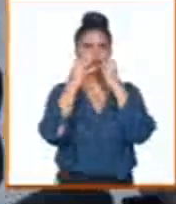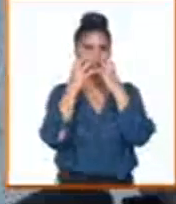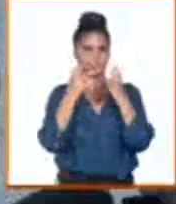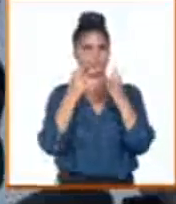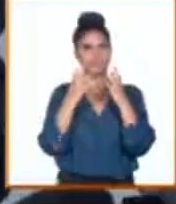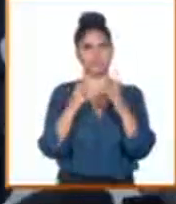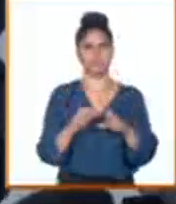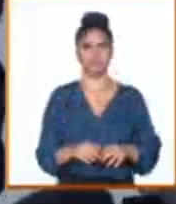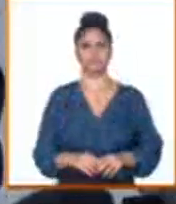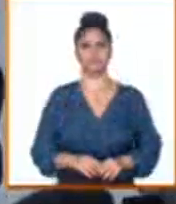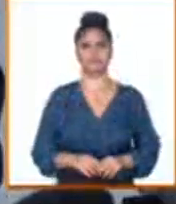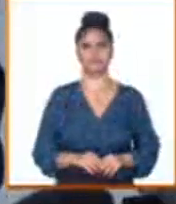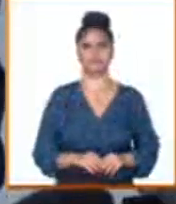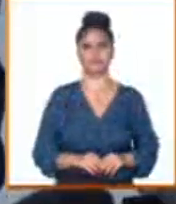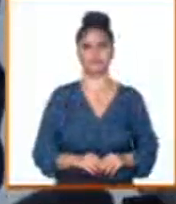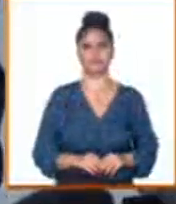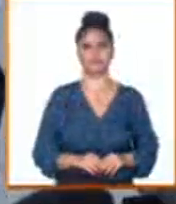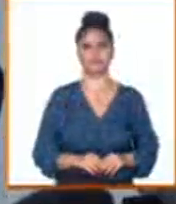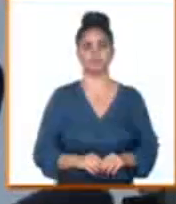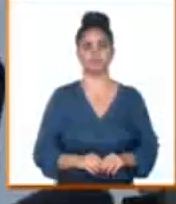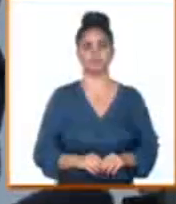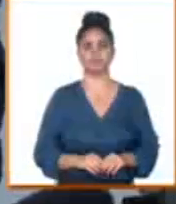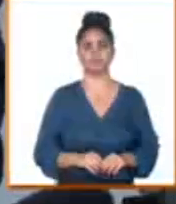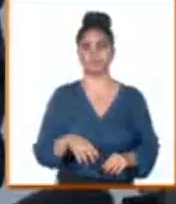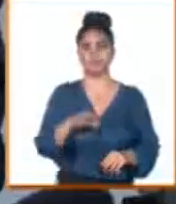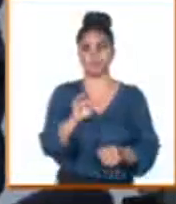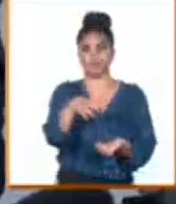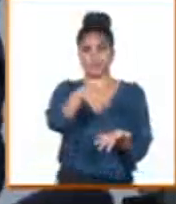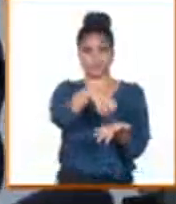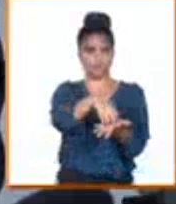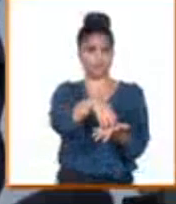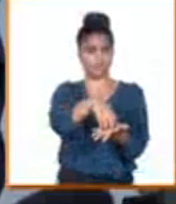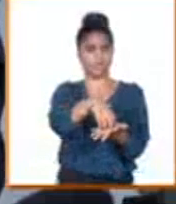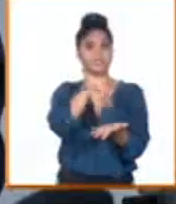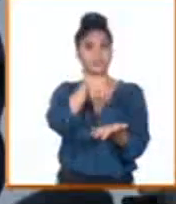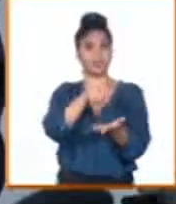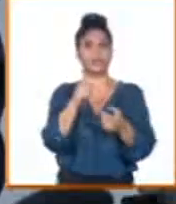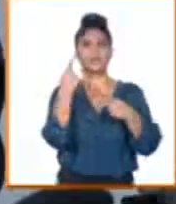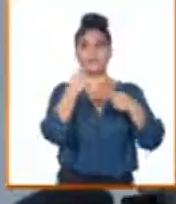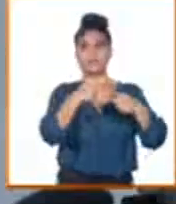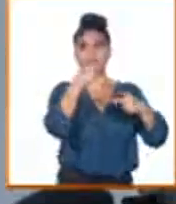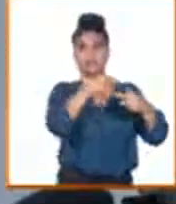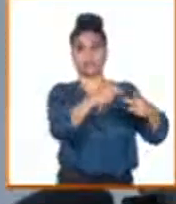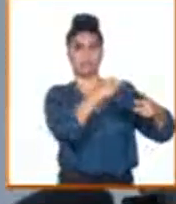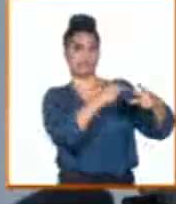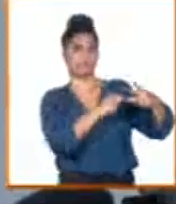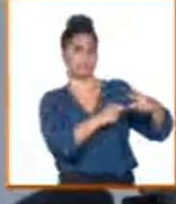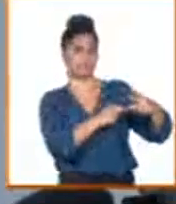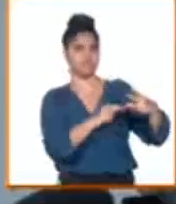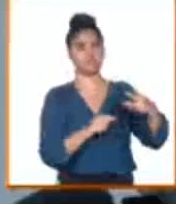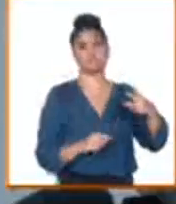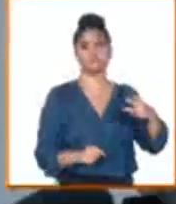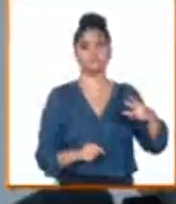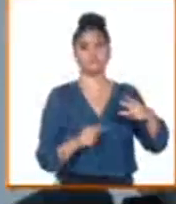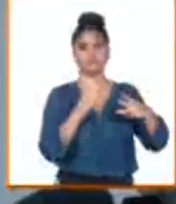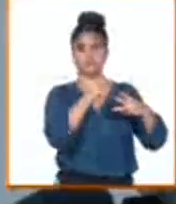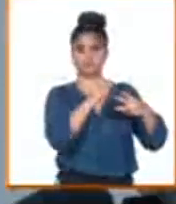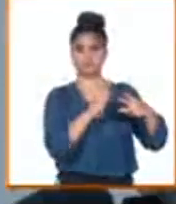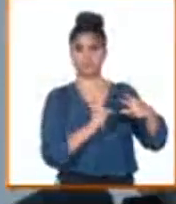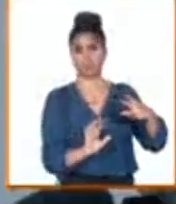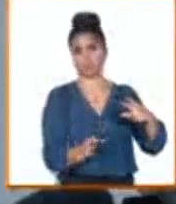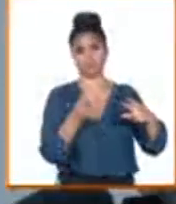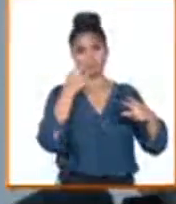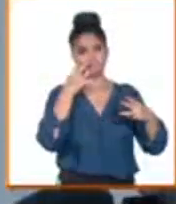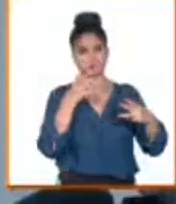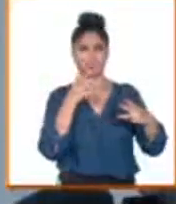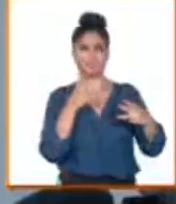que no podemos obviar. En este ámbito confluyen los tres ámbitos, porque ahí hay organizaciones y ahí hay